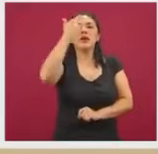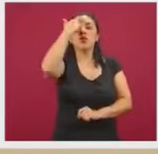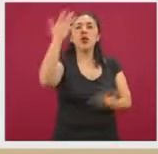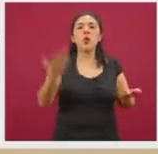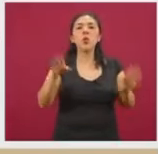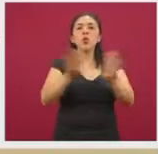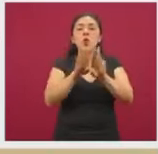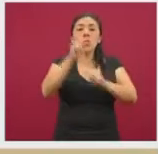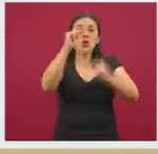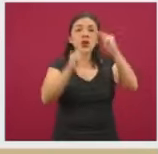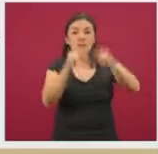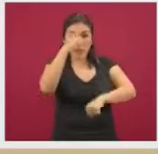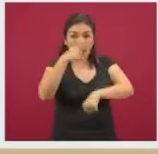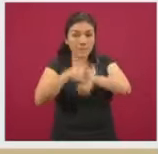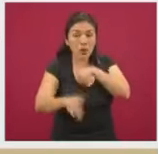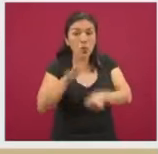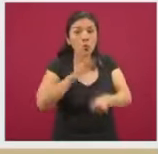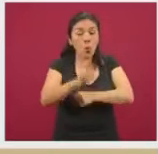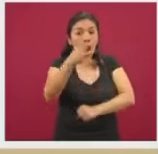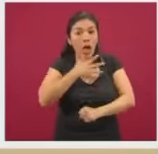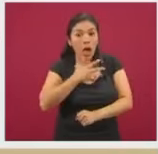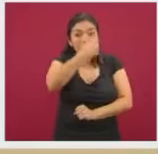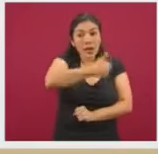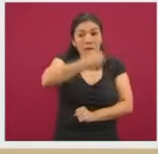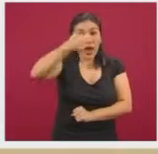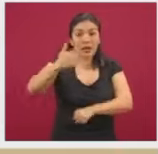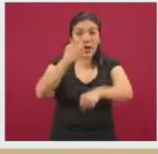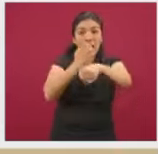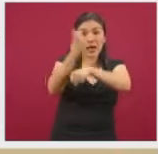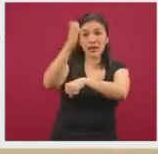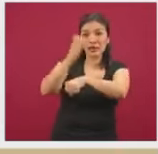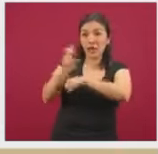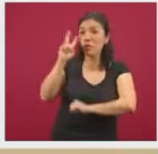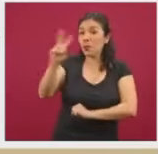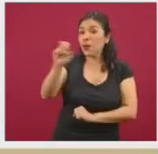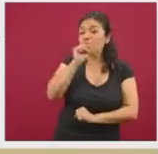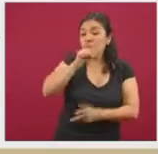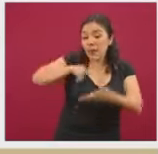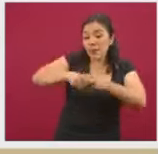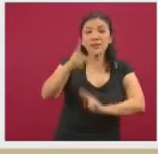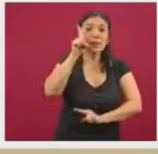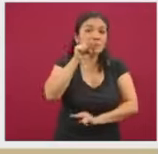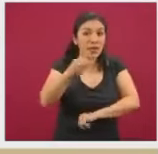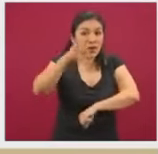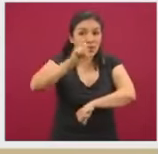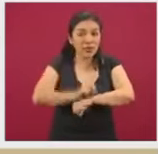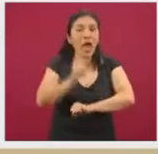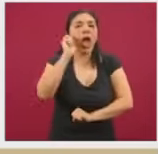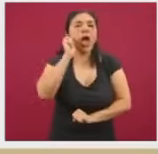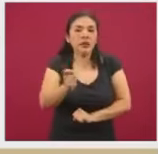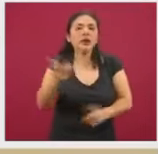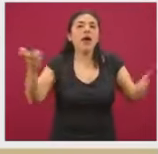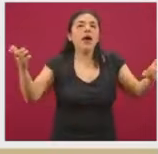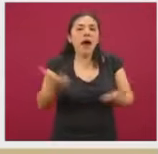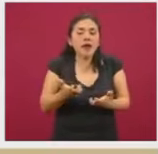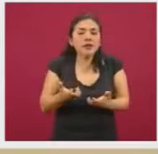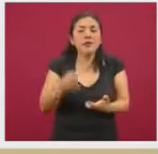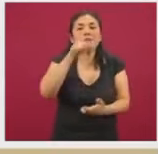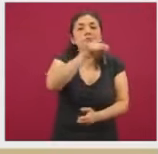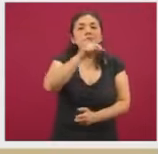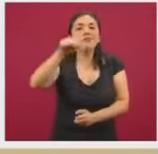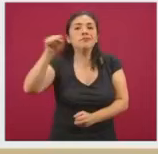del nivel de riesgo en el cual se encuentre a partir de mañana serán las acciones que en su